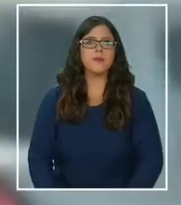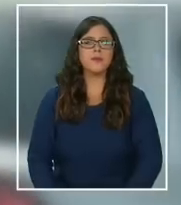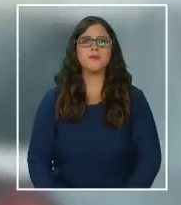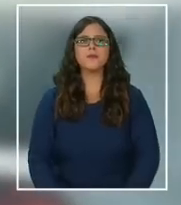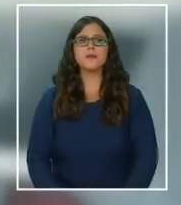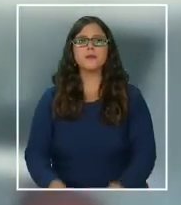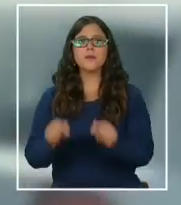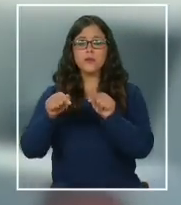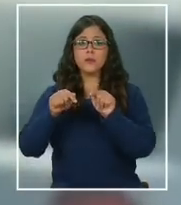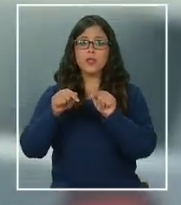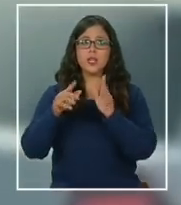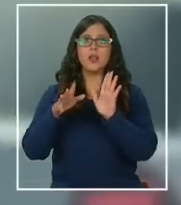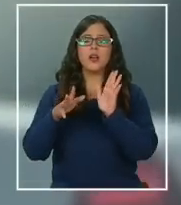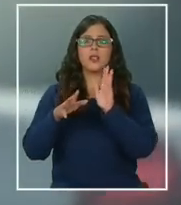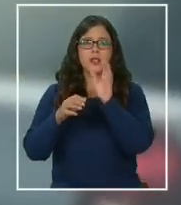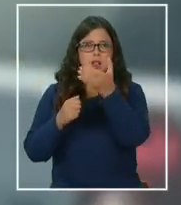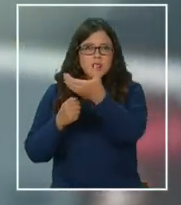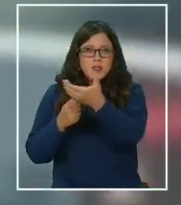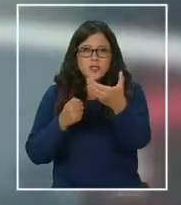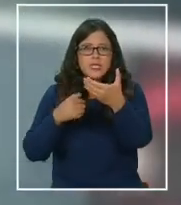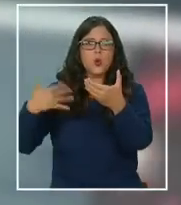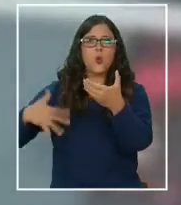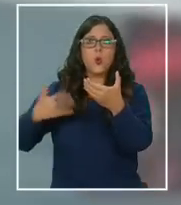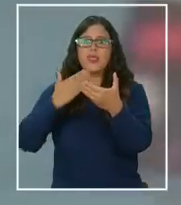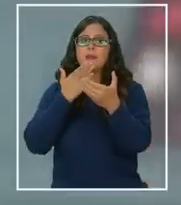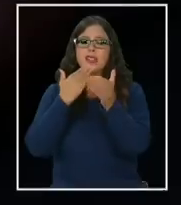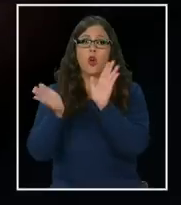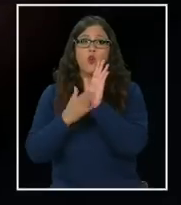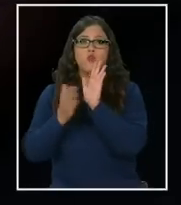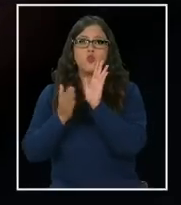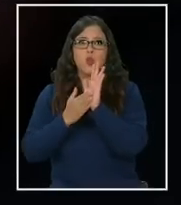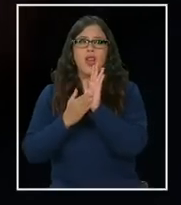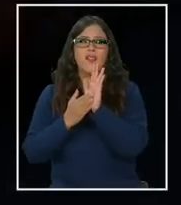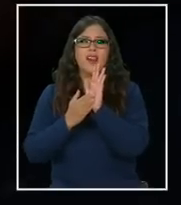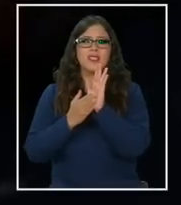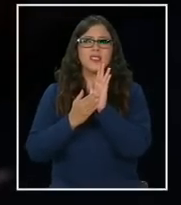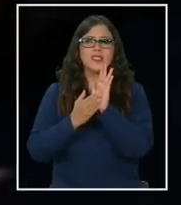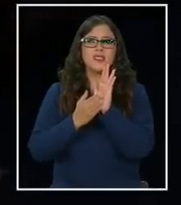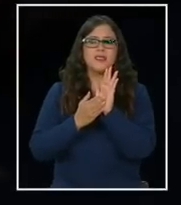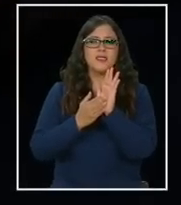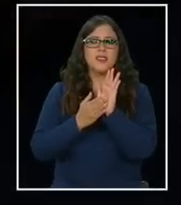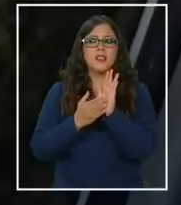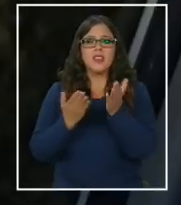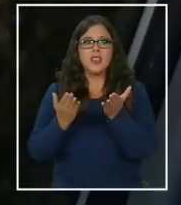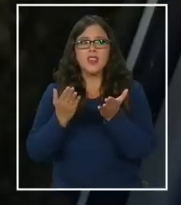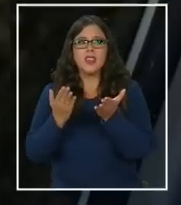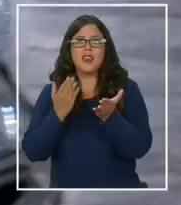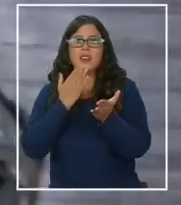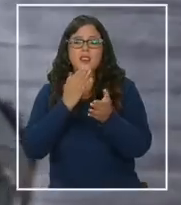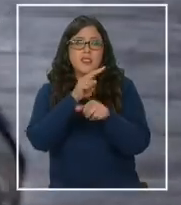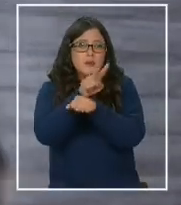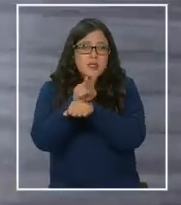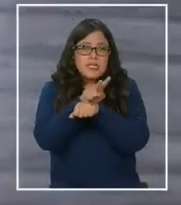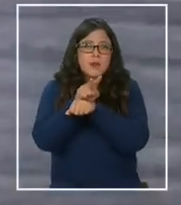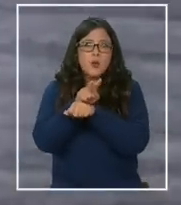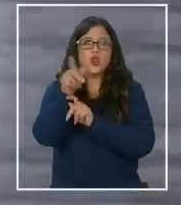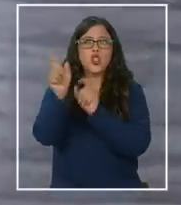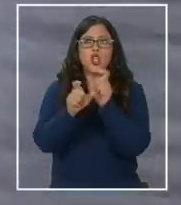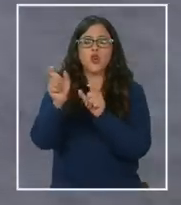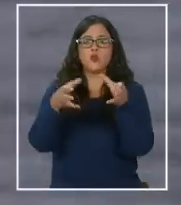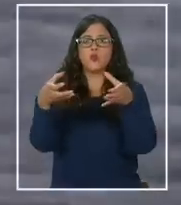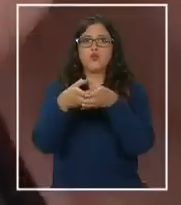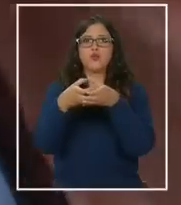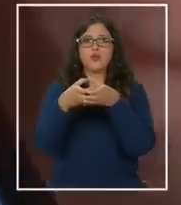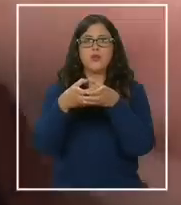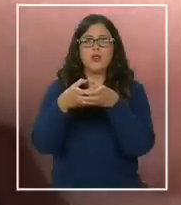Este sería un video clave, además de pruebas biológicas y testimonios, para la detención de una banda de delincuentes que se dedicaba a